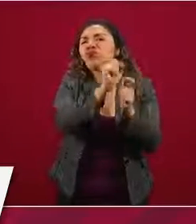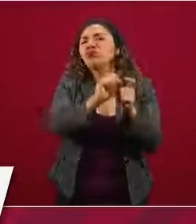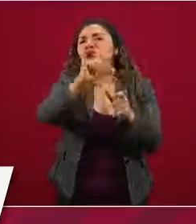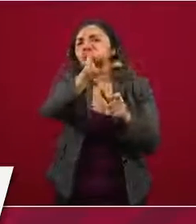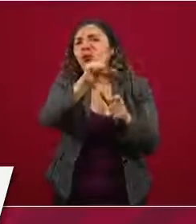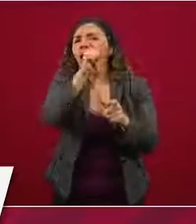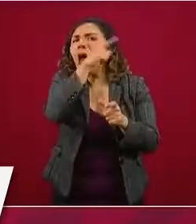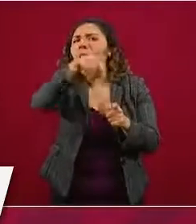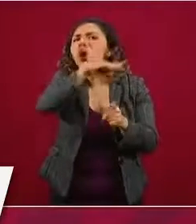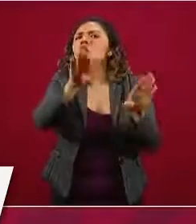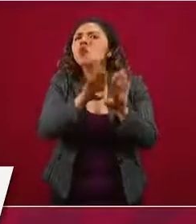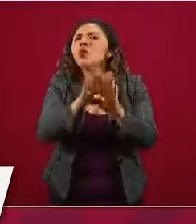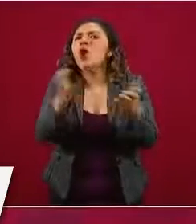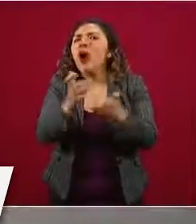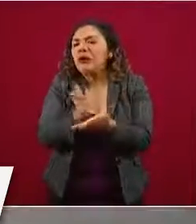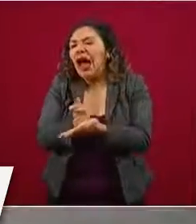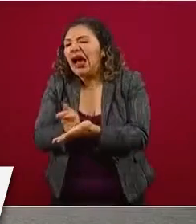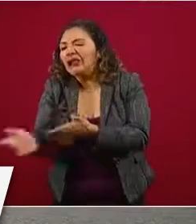sobornaban,